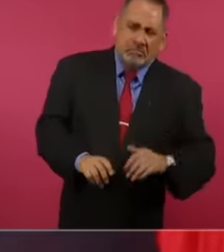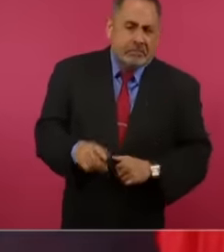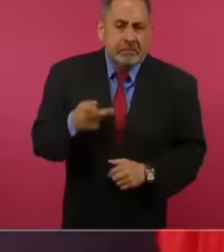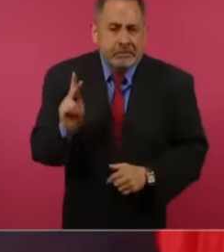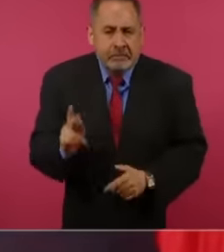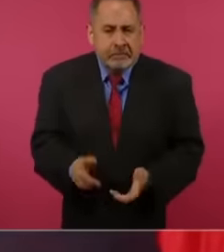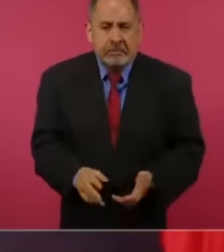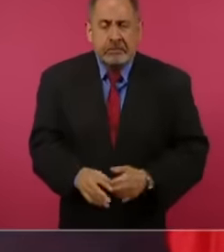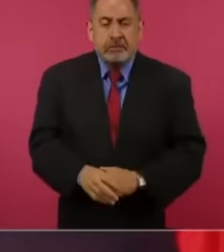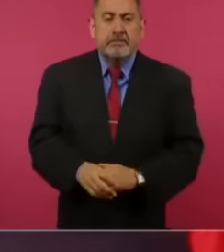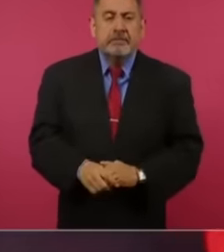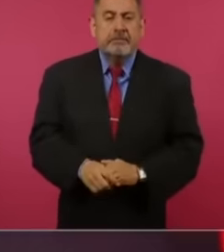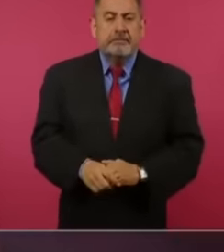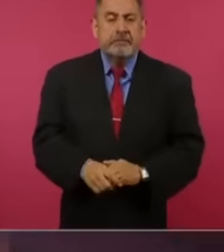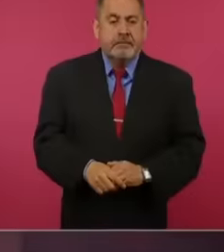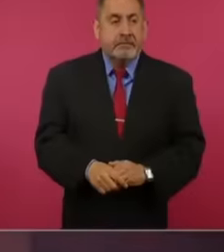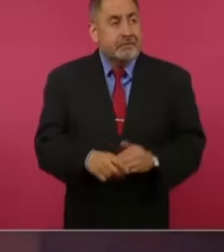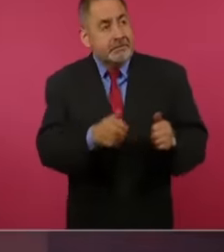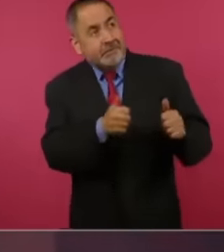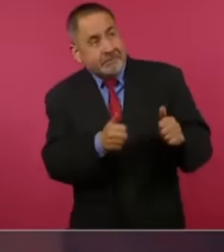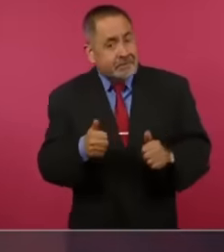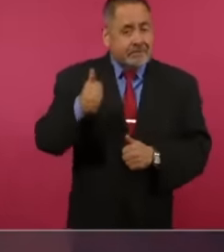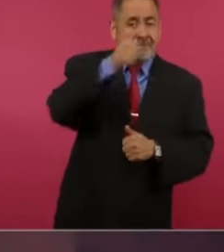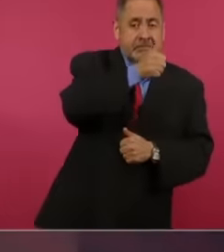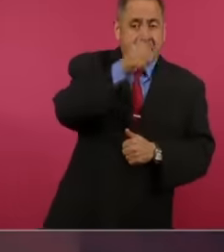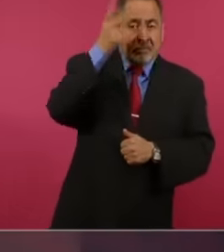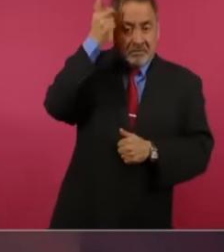Pero los de arriba